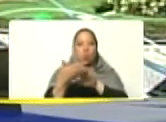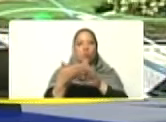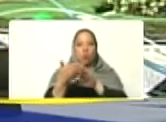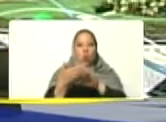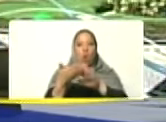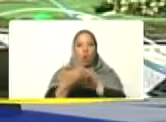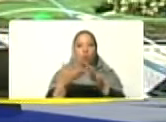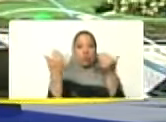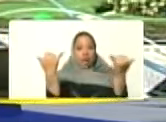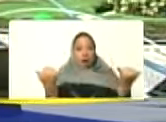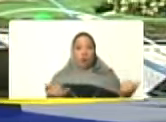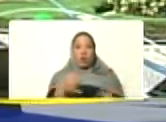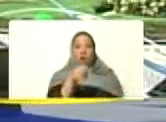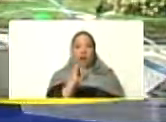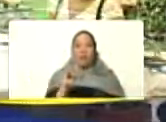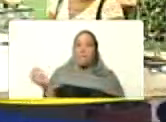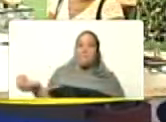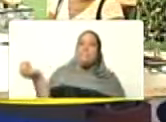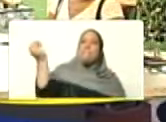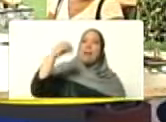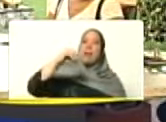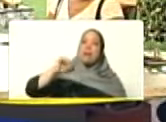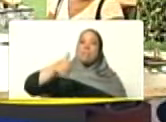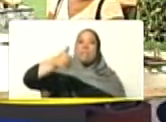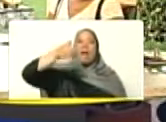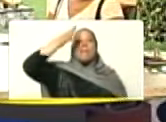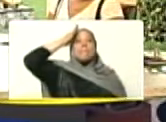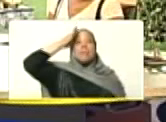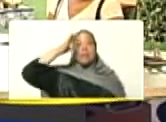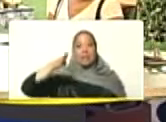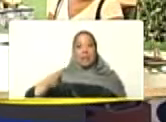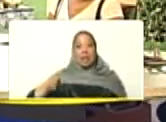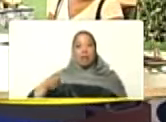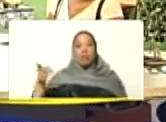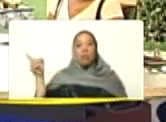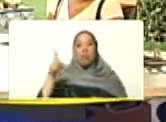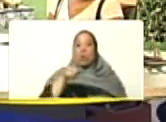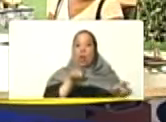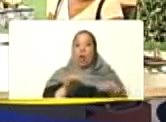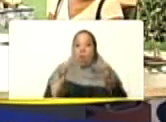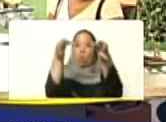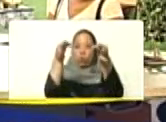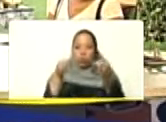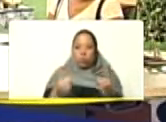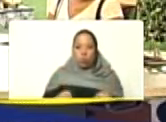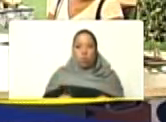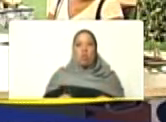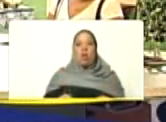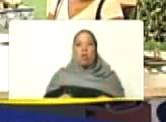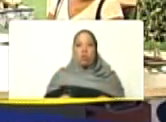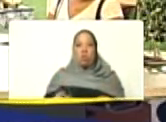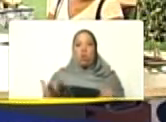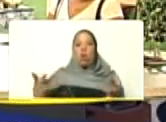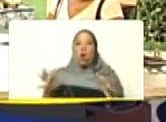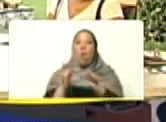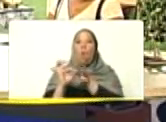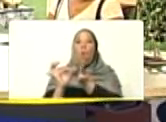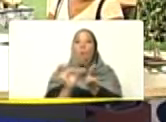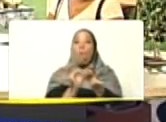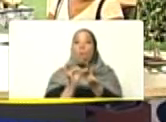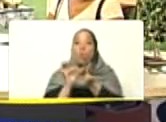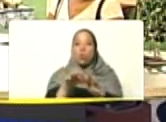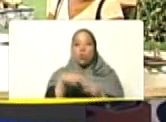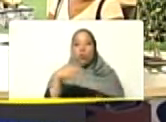tenemos aún más un poder militar consolidado en su doctrina, en su unión con el pueblo, en su